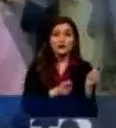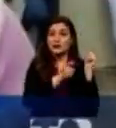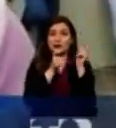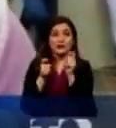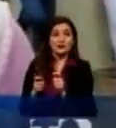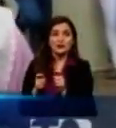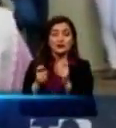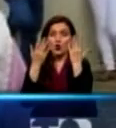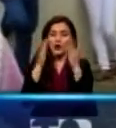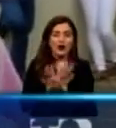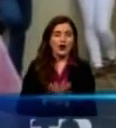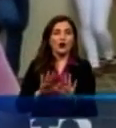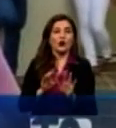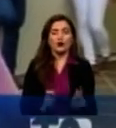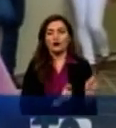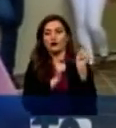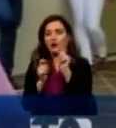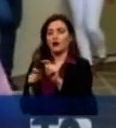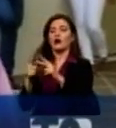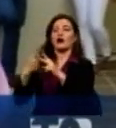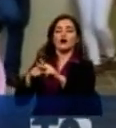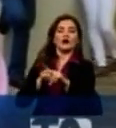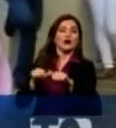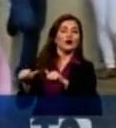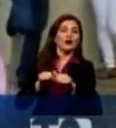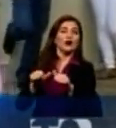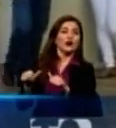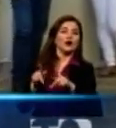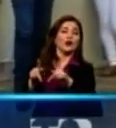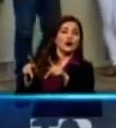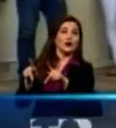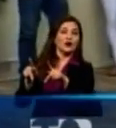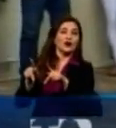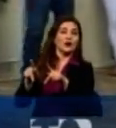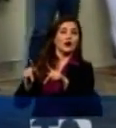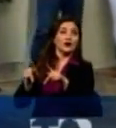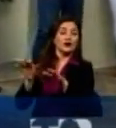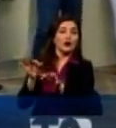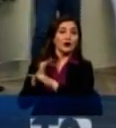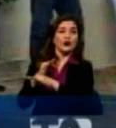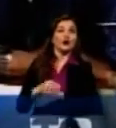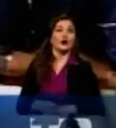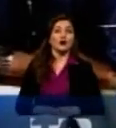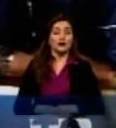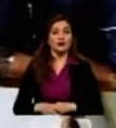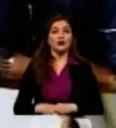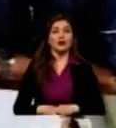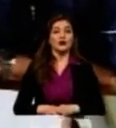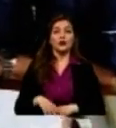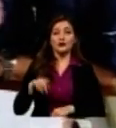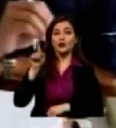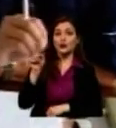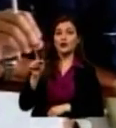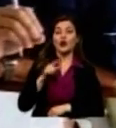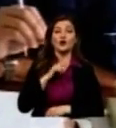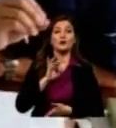liquidamos la obra, poder ir a sacar los respectivos permisos de funcionamiento. Sin embargo, Jorge